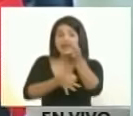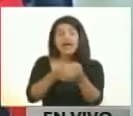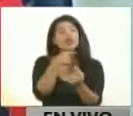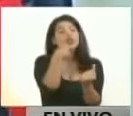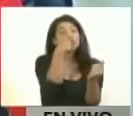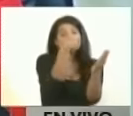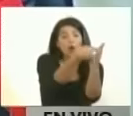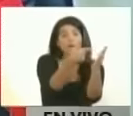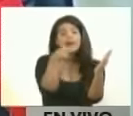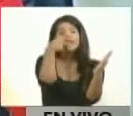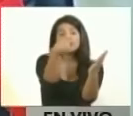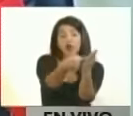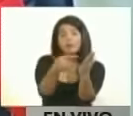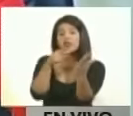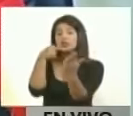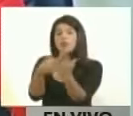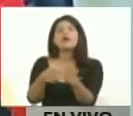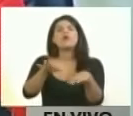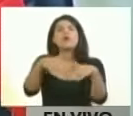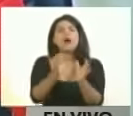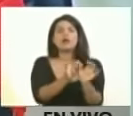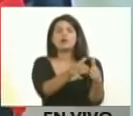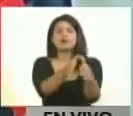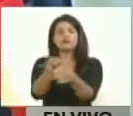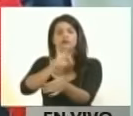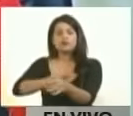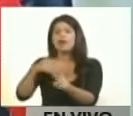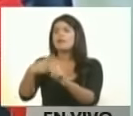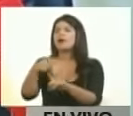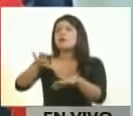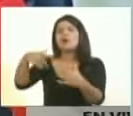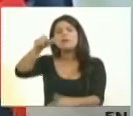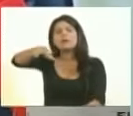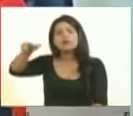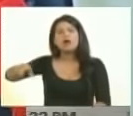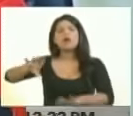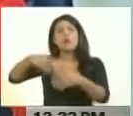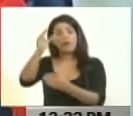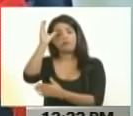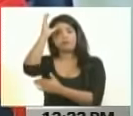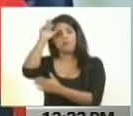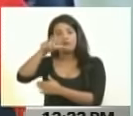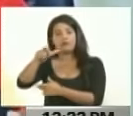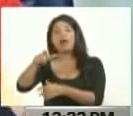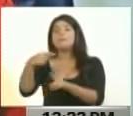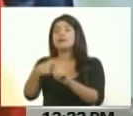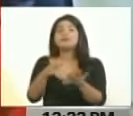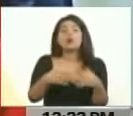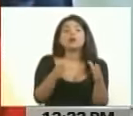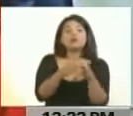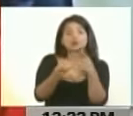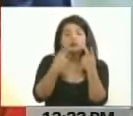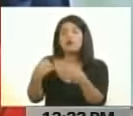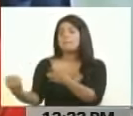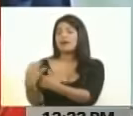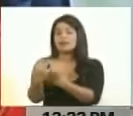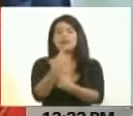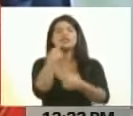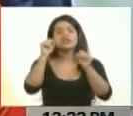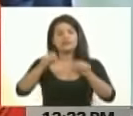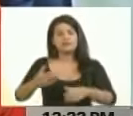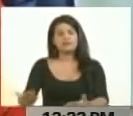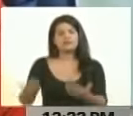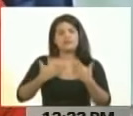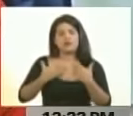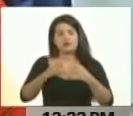uno de los movimientos, personalidades intelectuales, académicos y partidos políticos que han manifestado su apoyo y